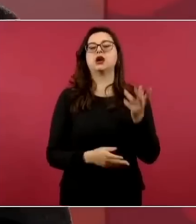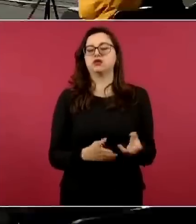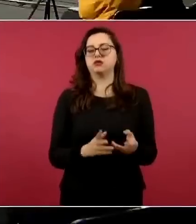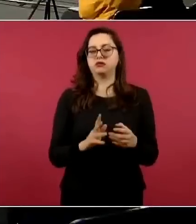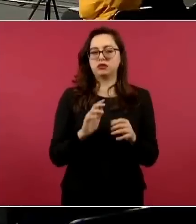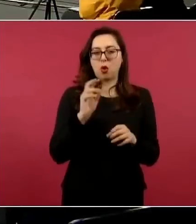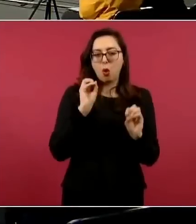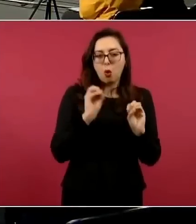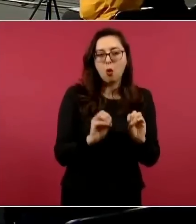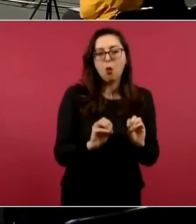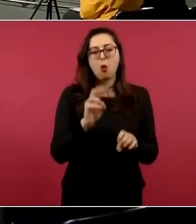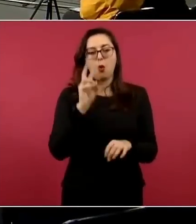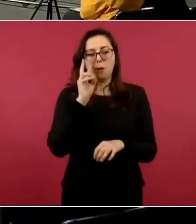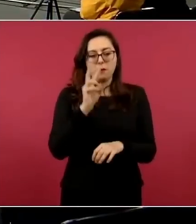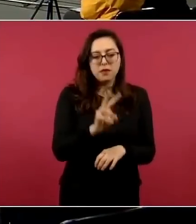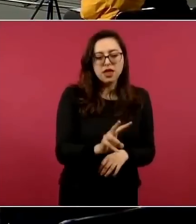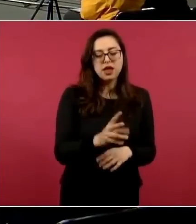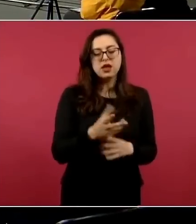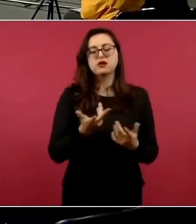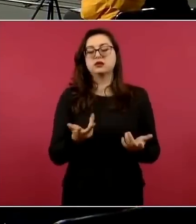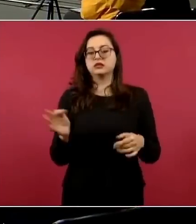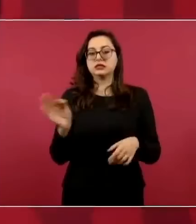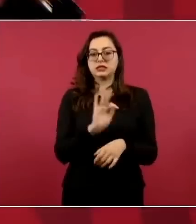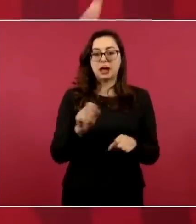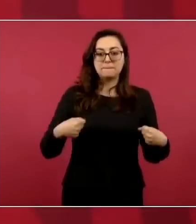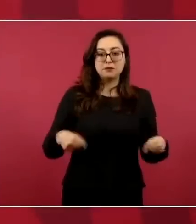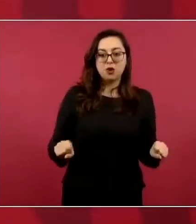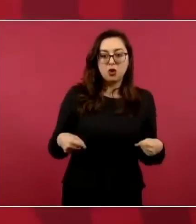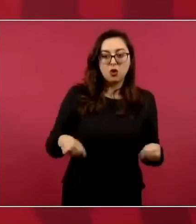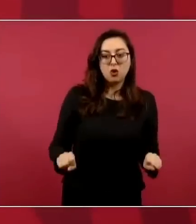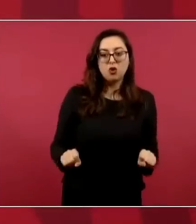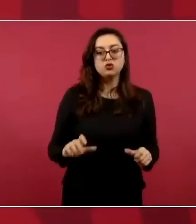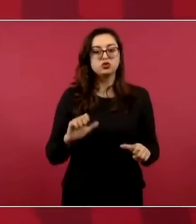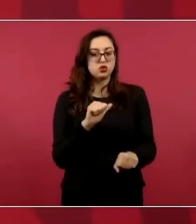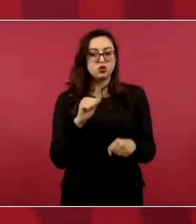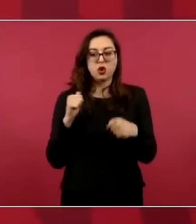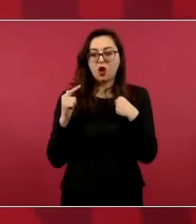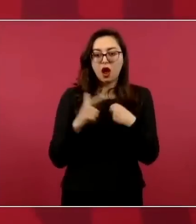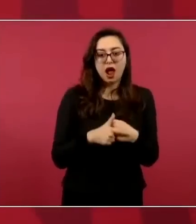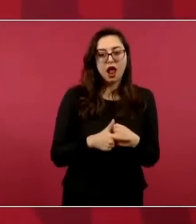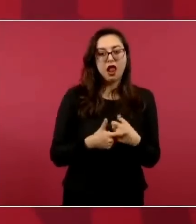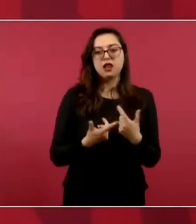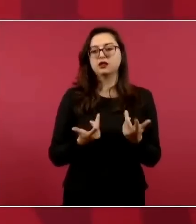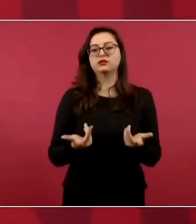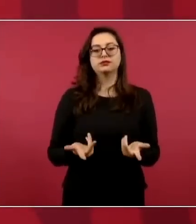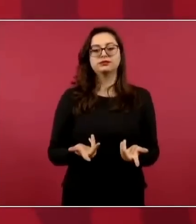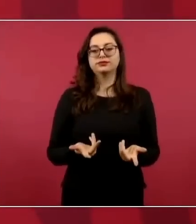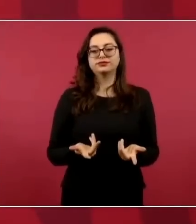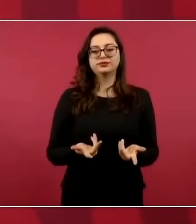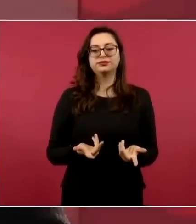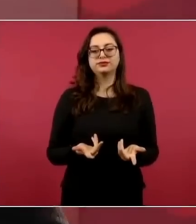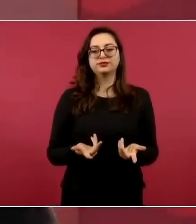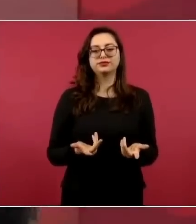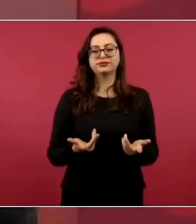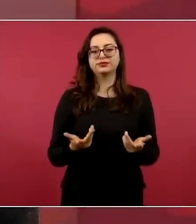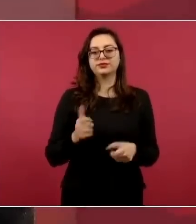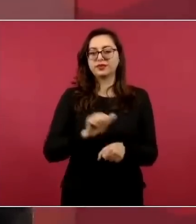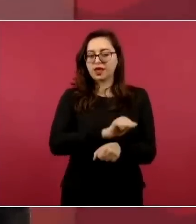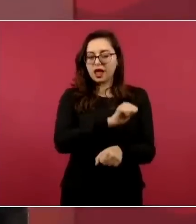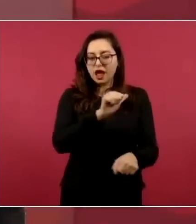alguien en una moto y que estuvieron discutiendo y los carros